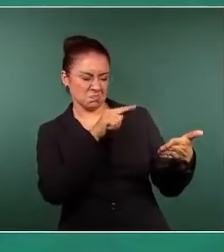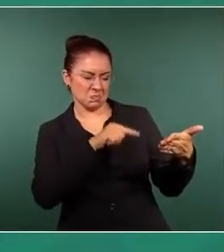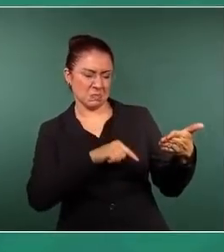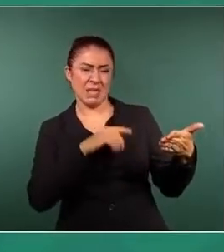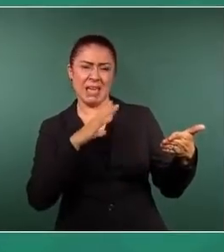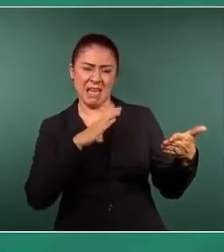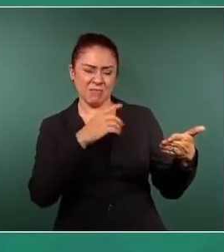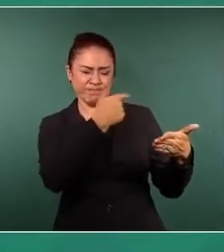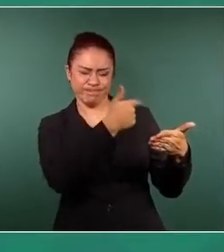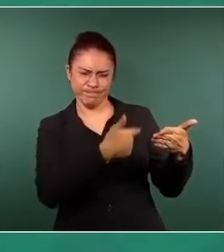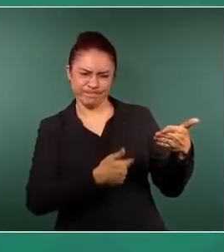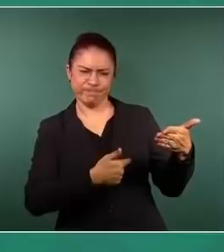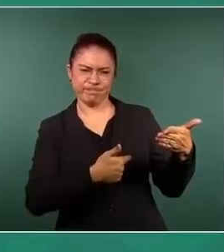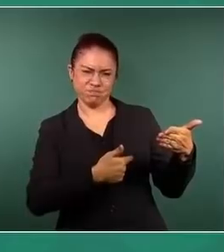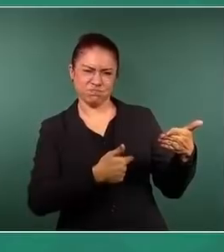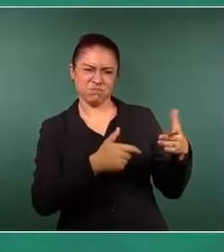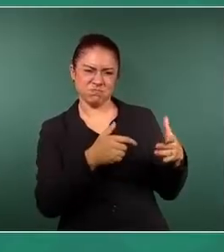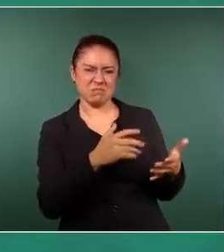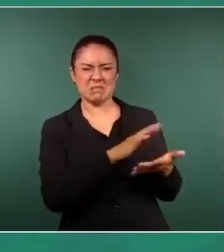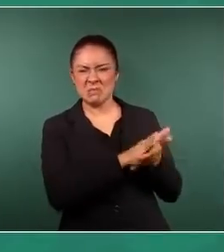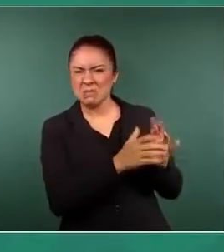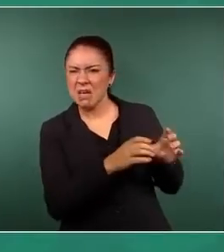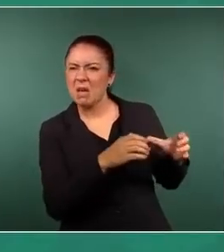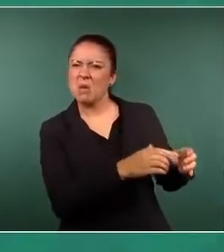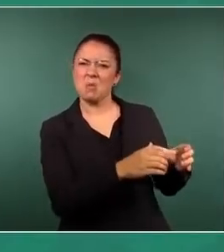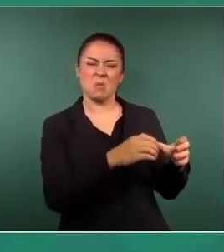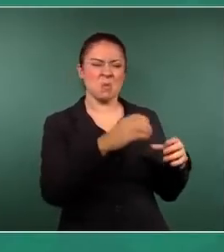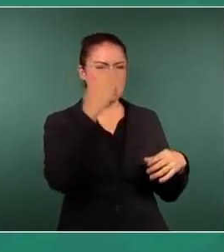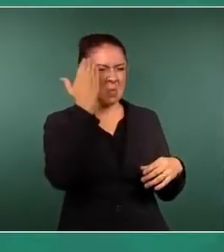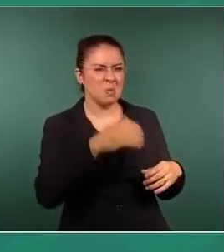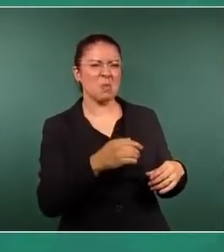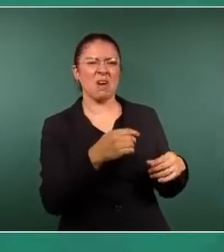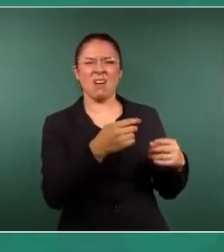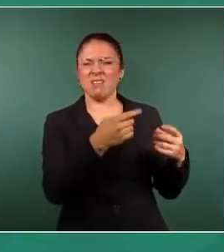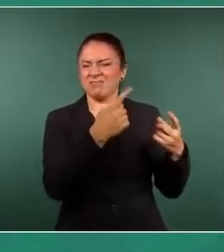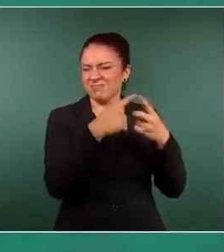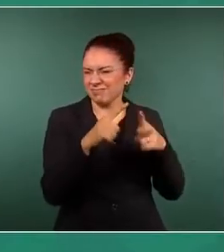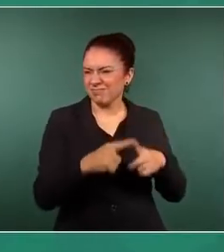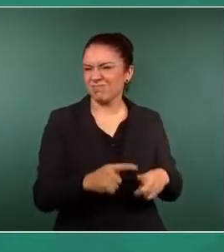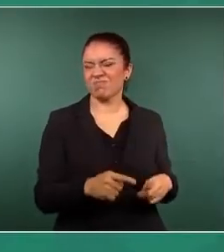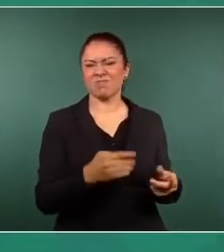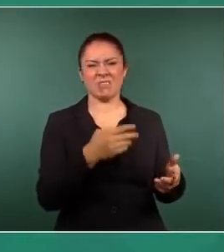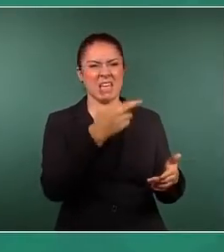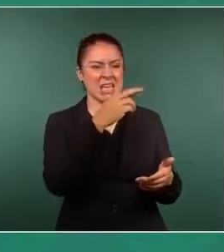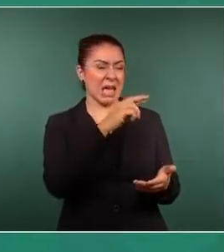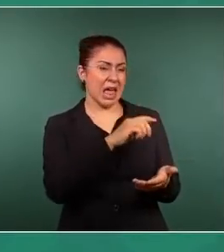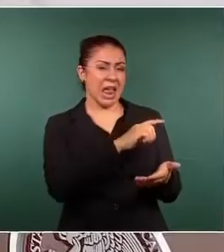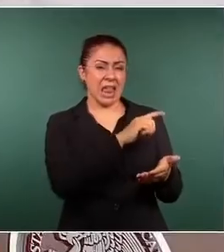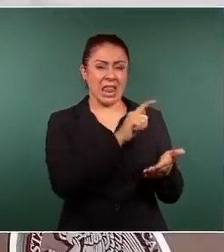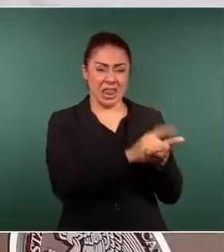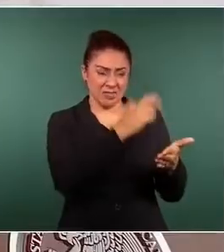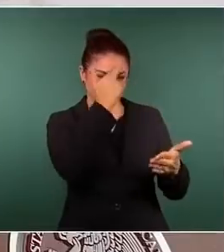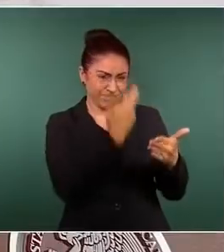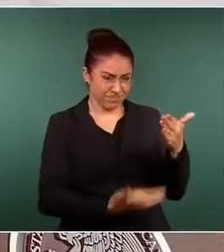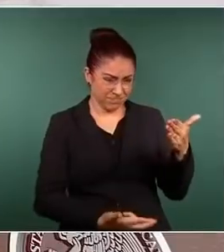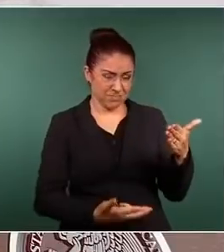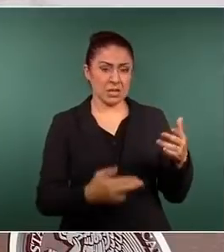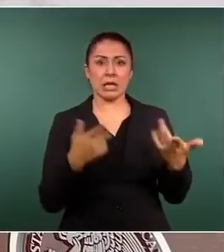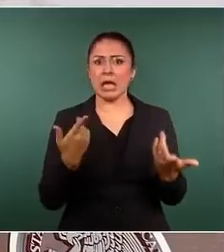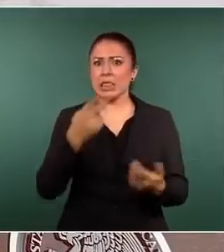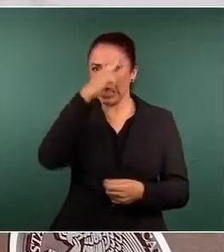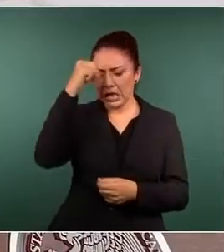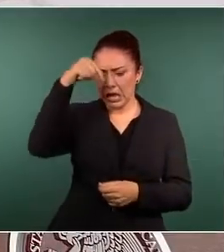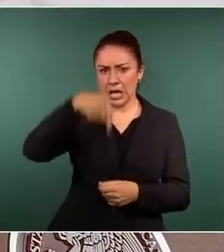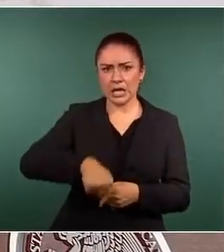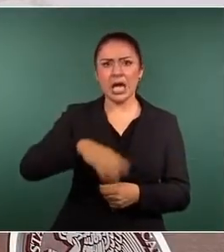por el secretariado ejecutivo del sistema nacional de seguridad pública nayarit aparece dentro de los 10